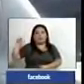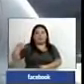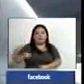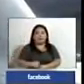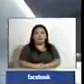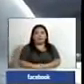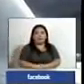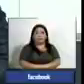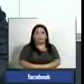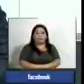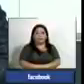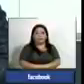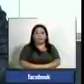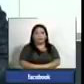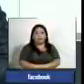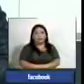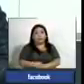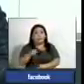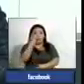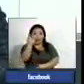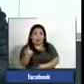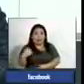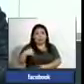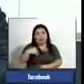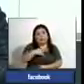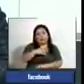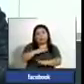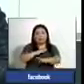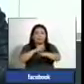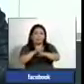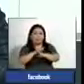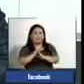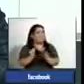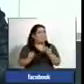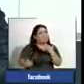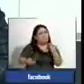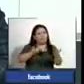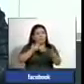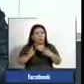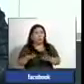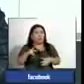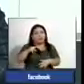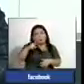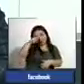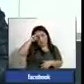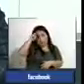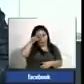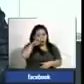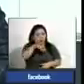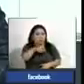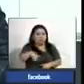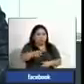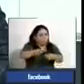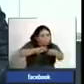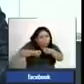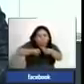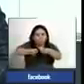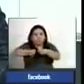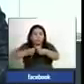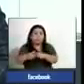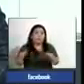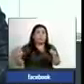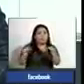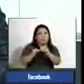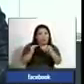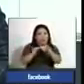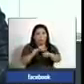Hechos. El ministro de la Defensa Nacional habló sobre el trabajo territorial que está desarrollando la Fuerza Armada y también del supuesto toque